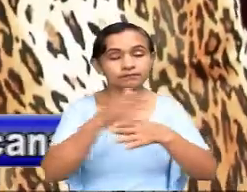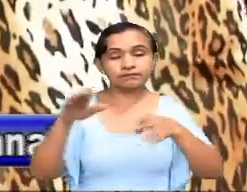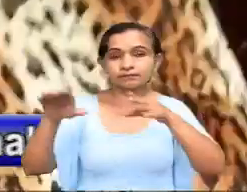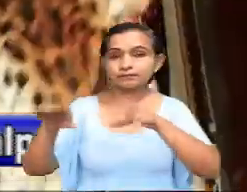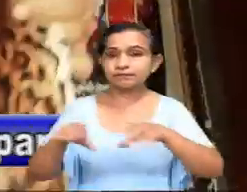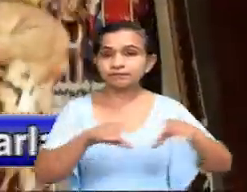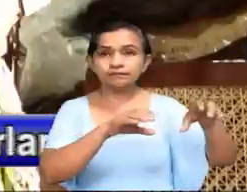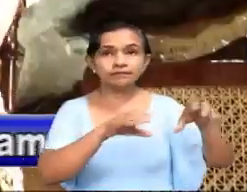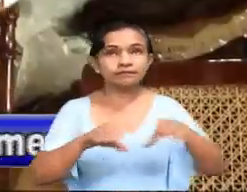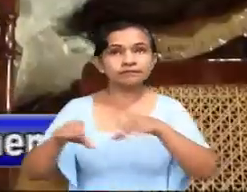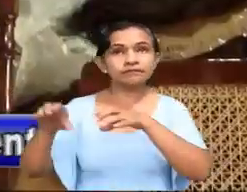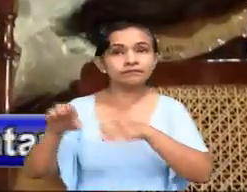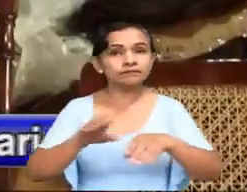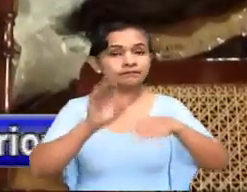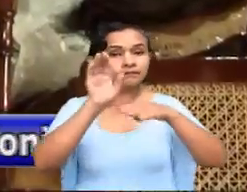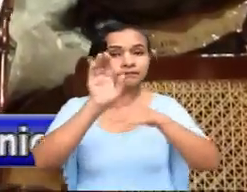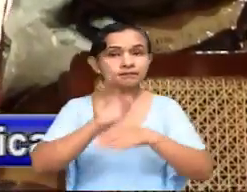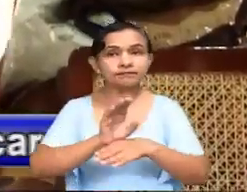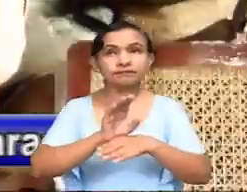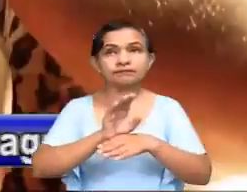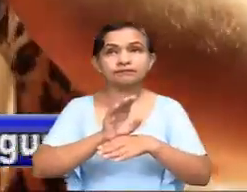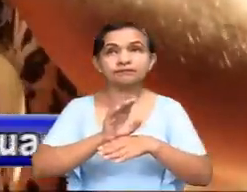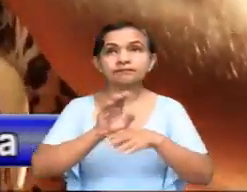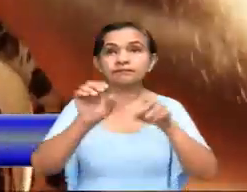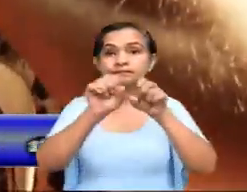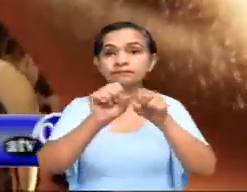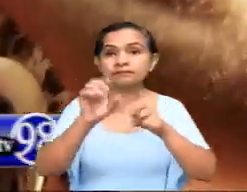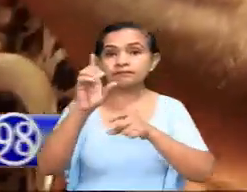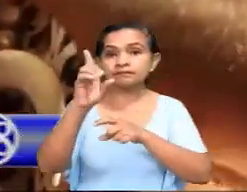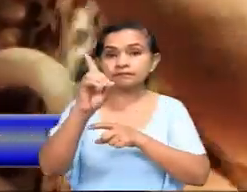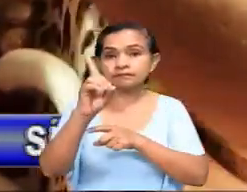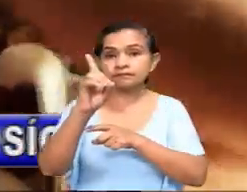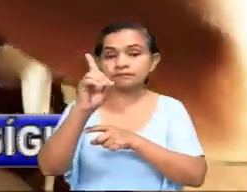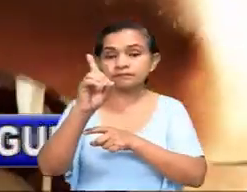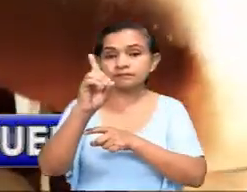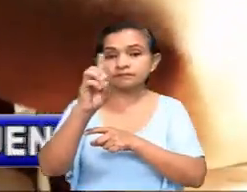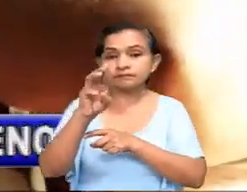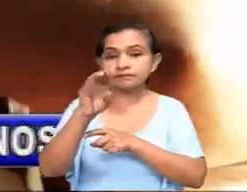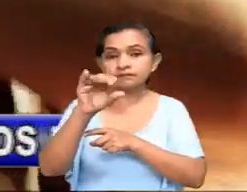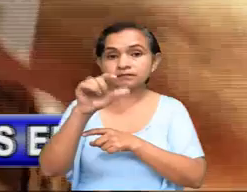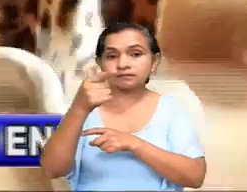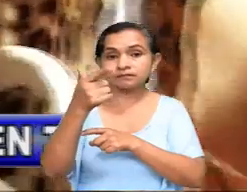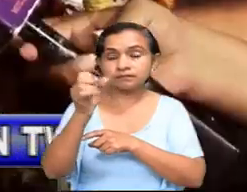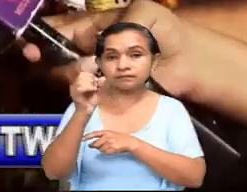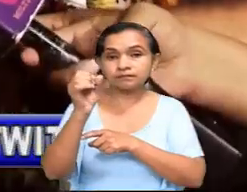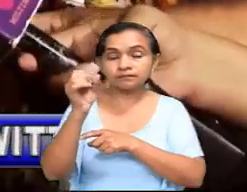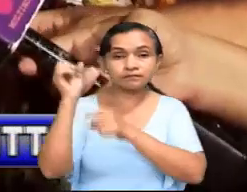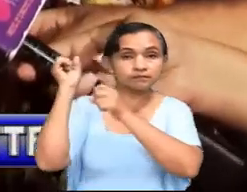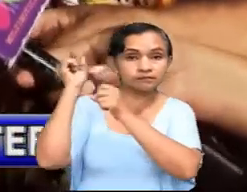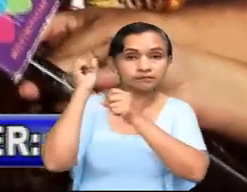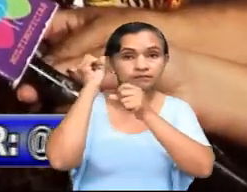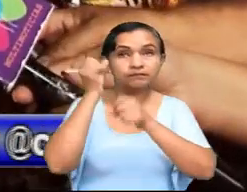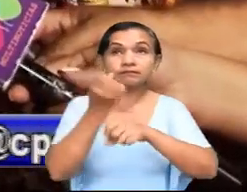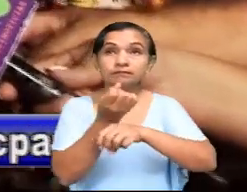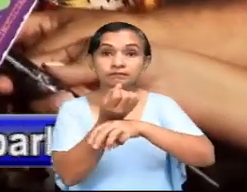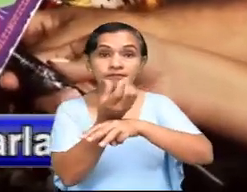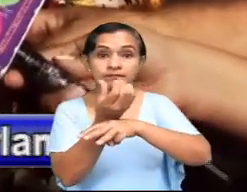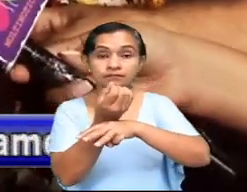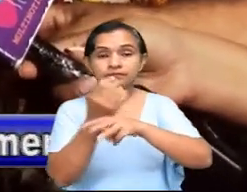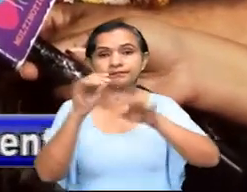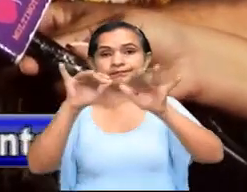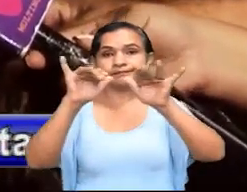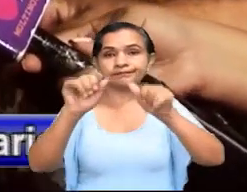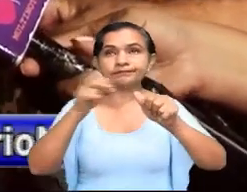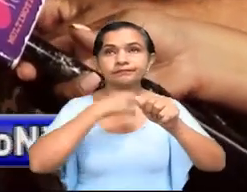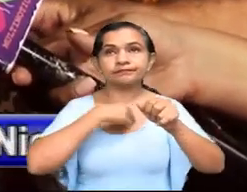actividades tradicionales de las fiestas de Santo Domingo, el patrono de Managua. Como alcaldía, ya preparando lo